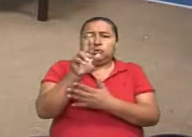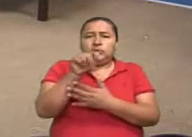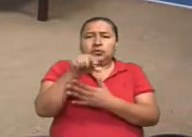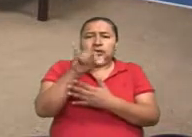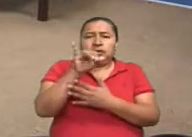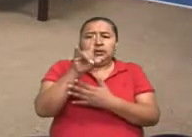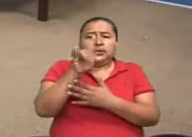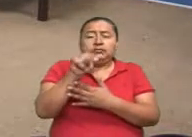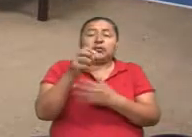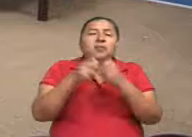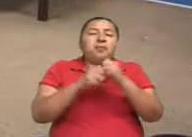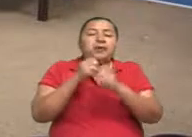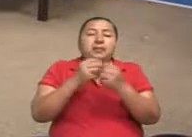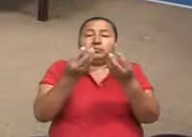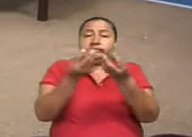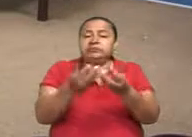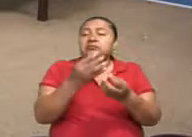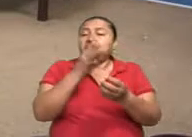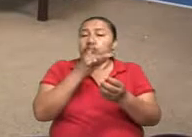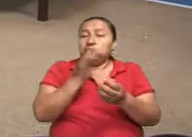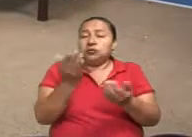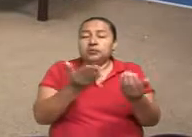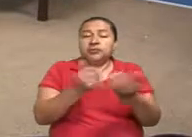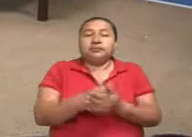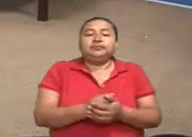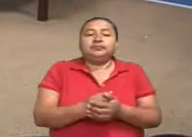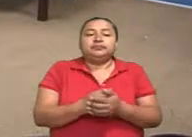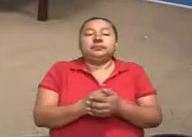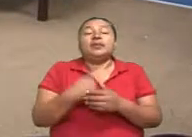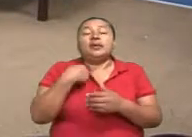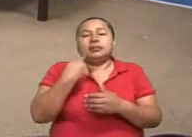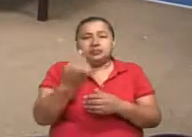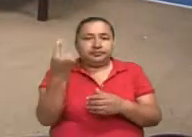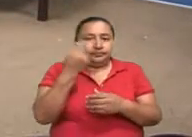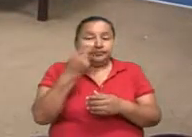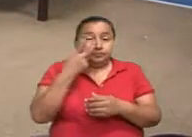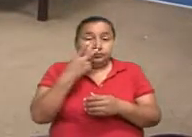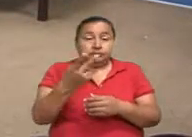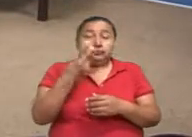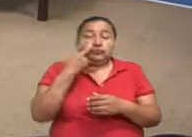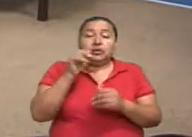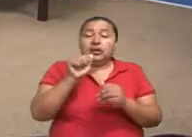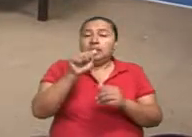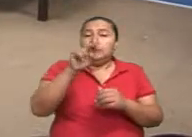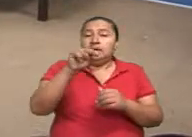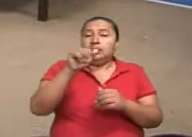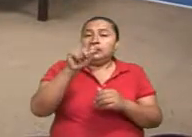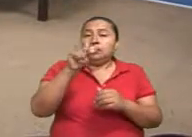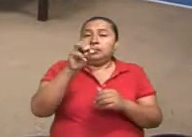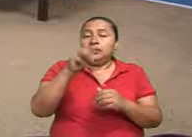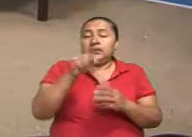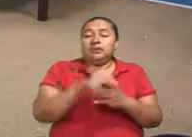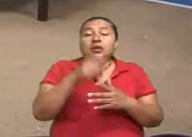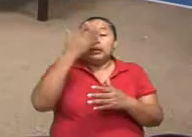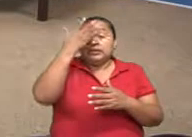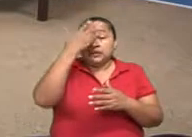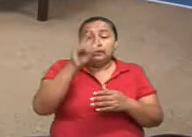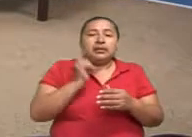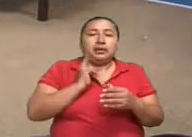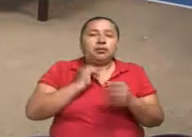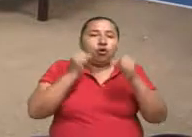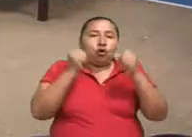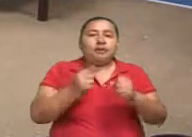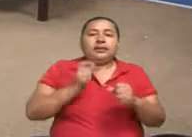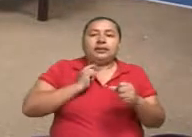niños. Correcto. Bueno, nos vamos a basar en la anatomía. Como todos sabemos, los varones tienen su pene, tienen